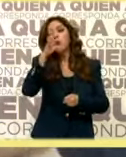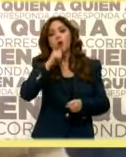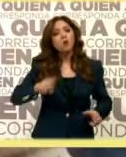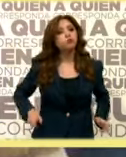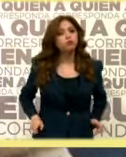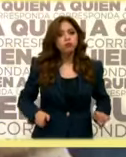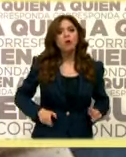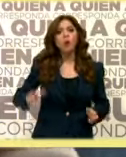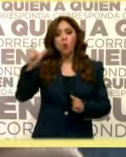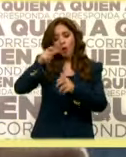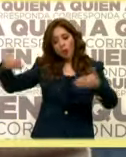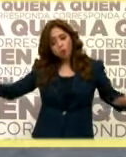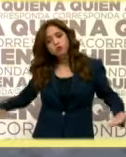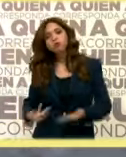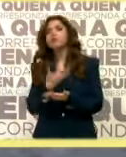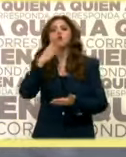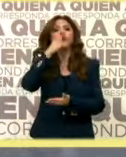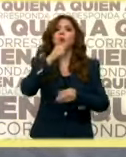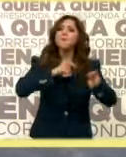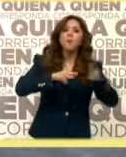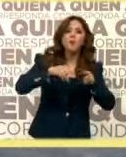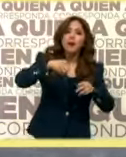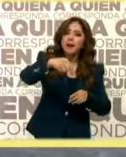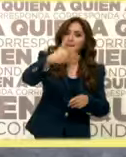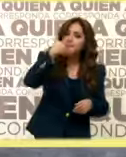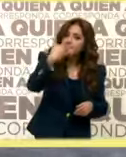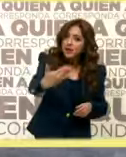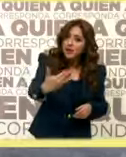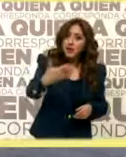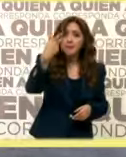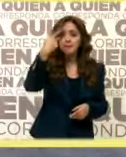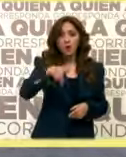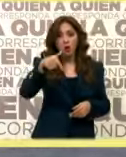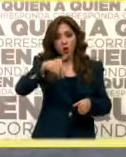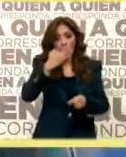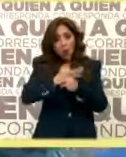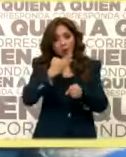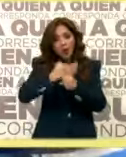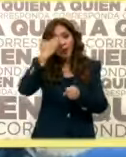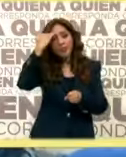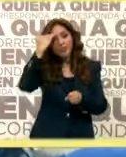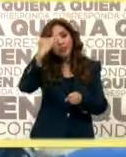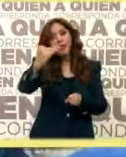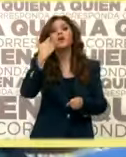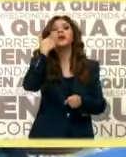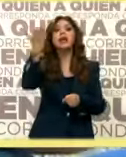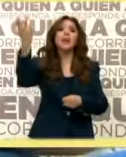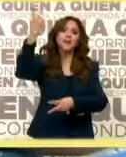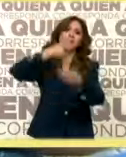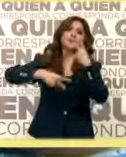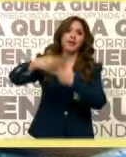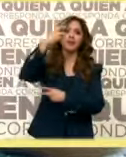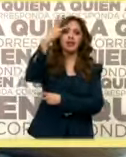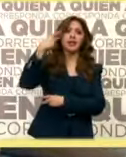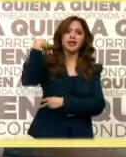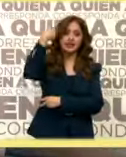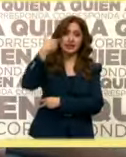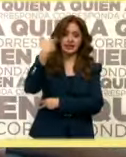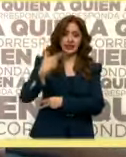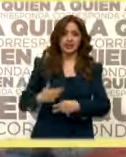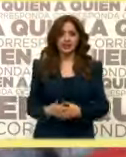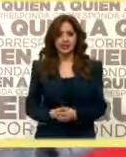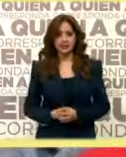su nacimiento. Año con año, y precisamente para estas fechas, han esperado la llegada de Melchor, Gaspar y